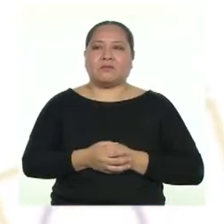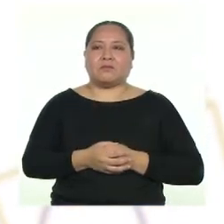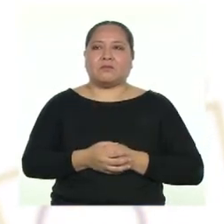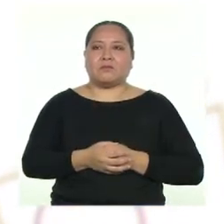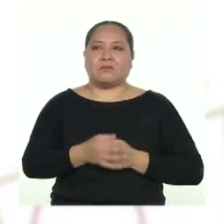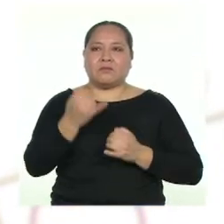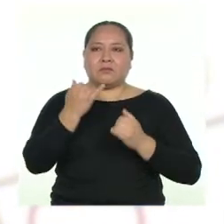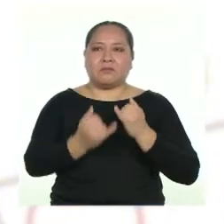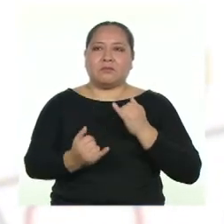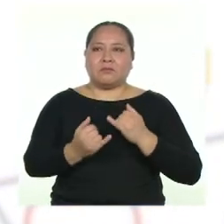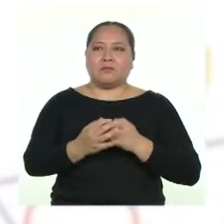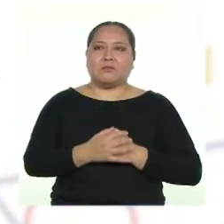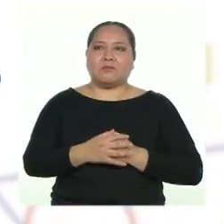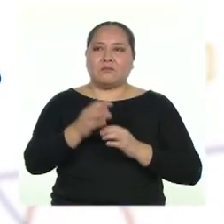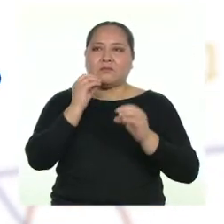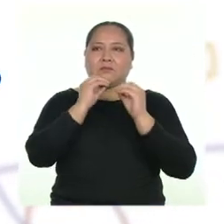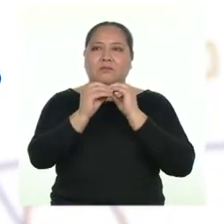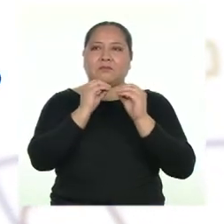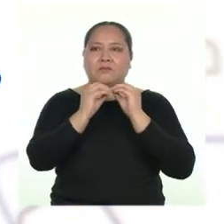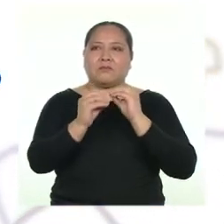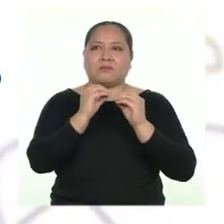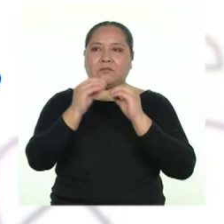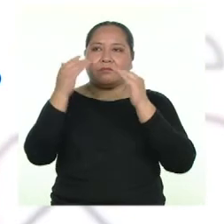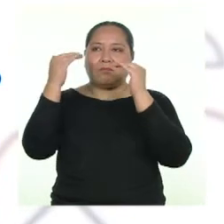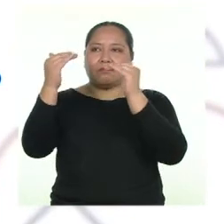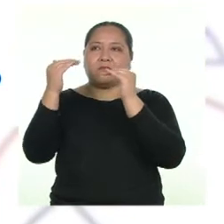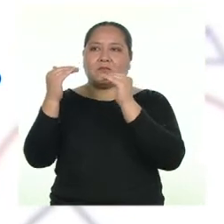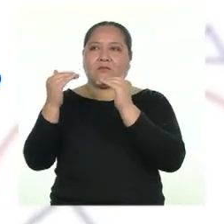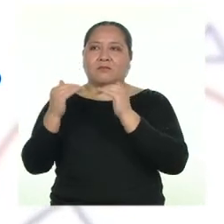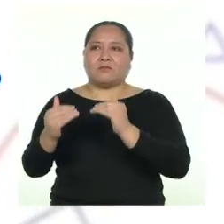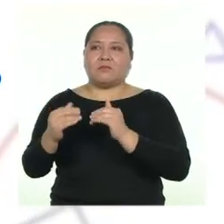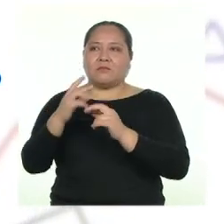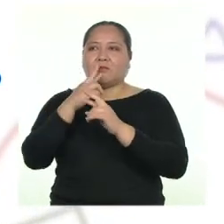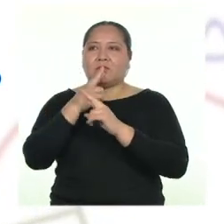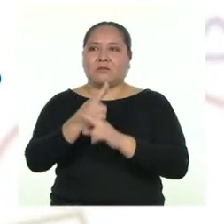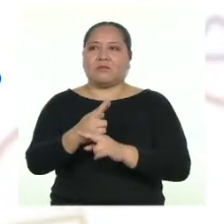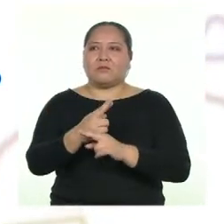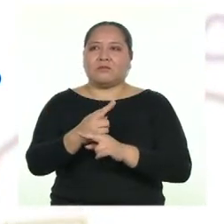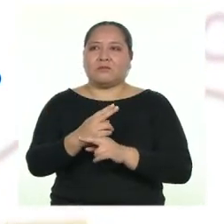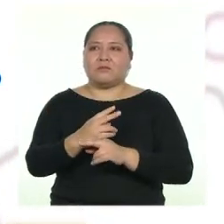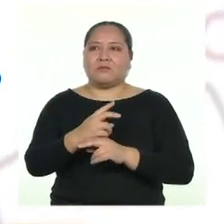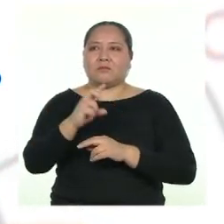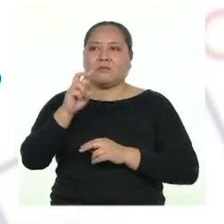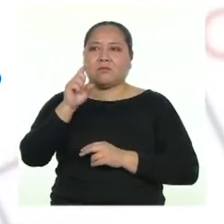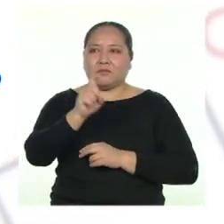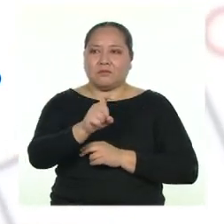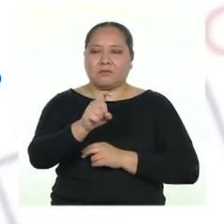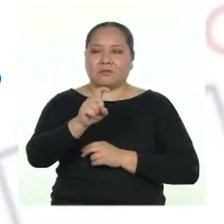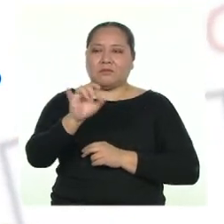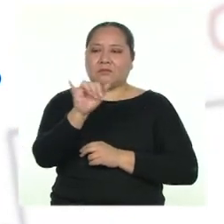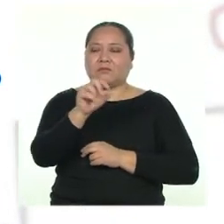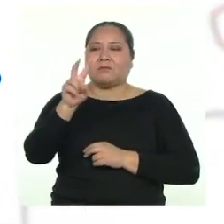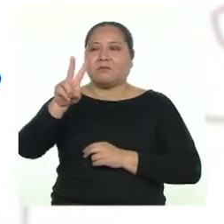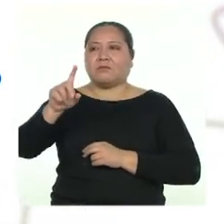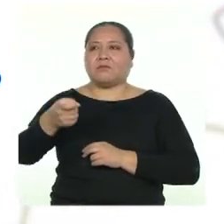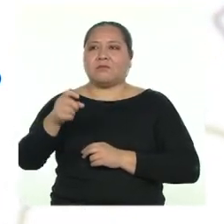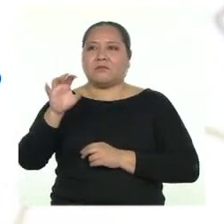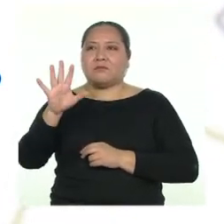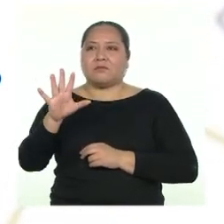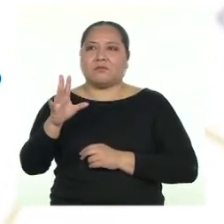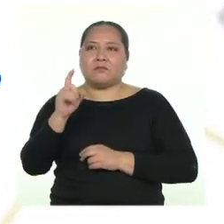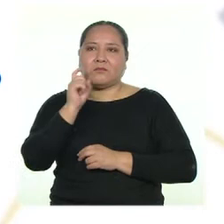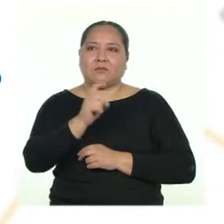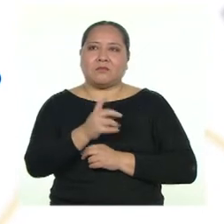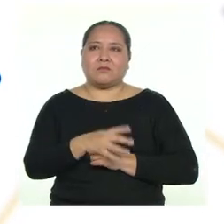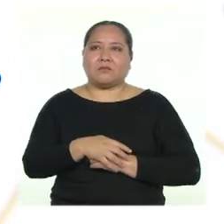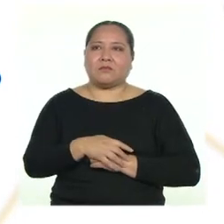para terminar, resolvemos las operaciones y nos queda como resultado 2,5. La variable x,